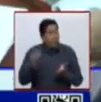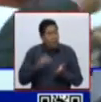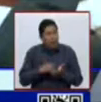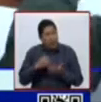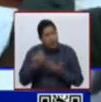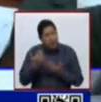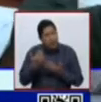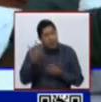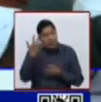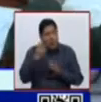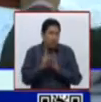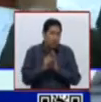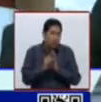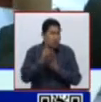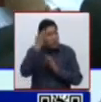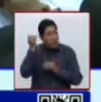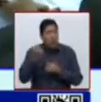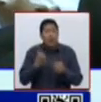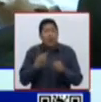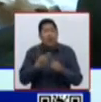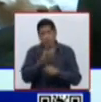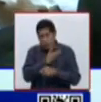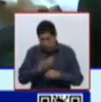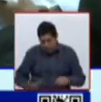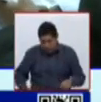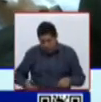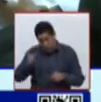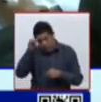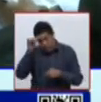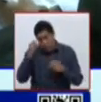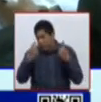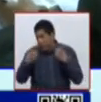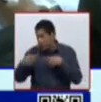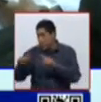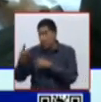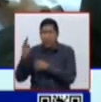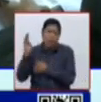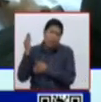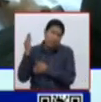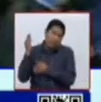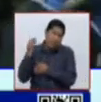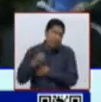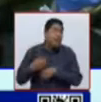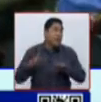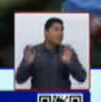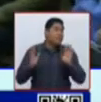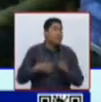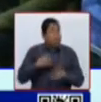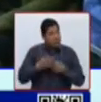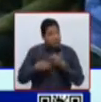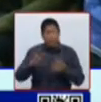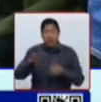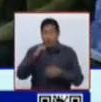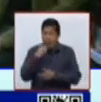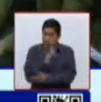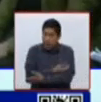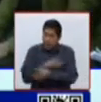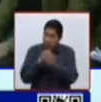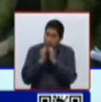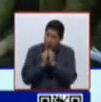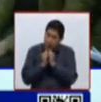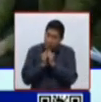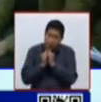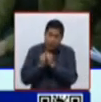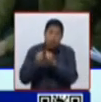unos 5 minutos porque la exmandataria solicitó ir al baño. Pese a todo esto, su hija, que la acompaña en el penal